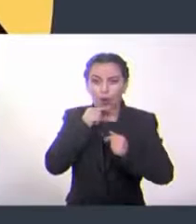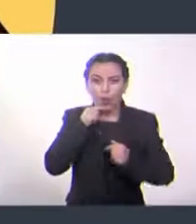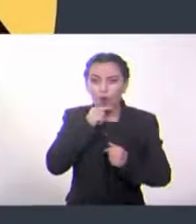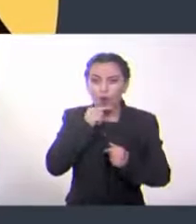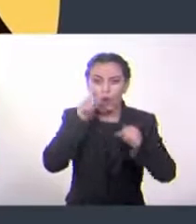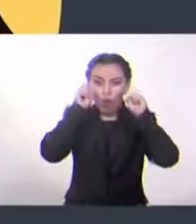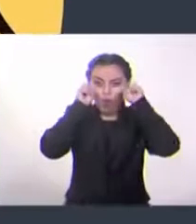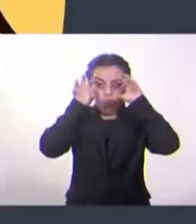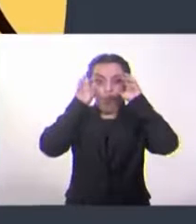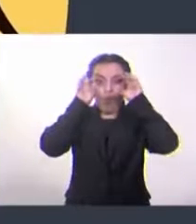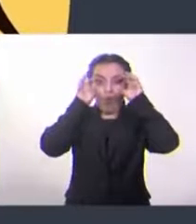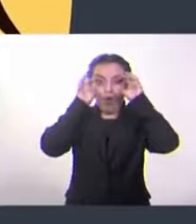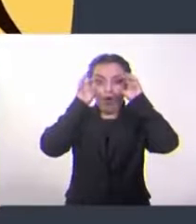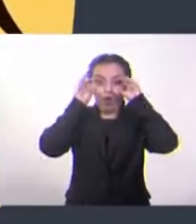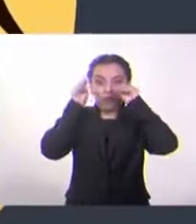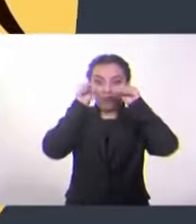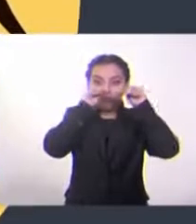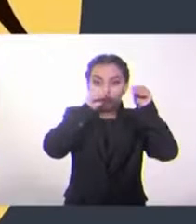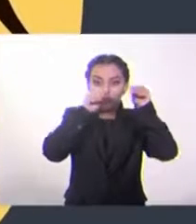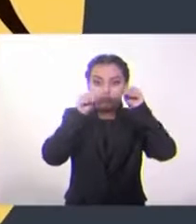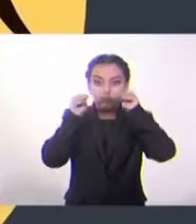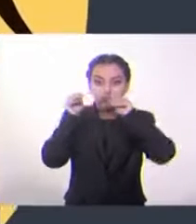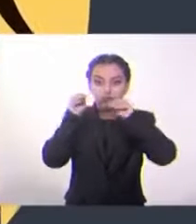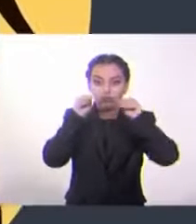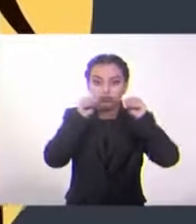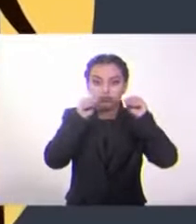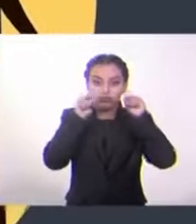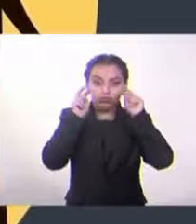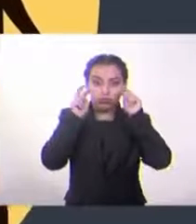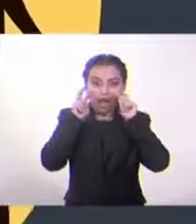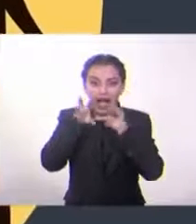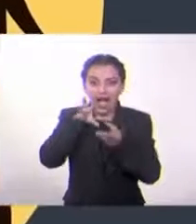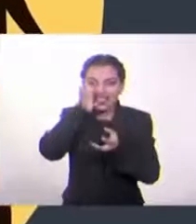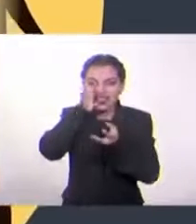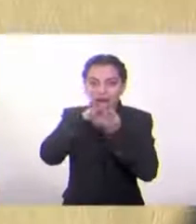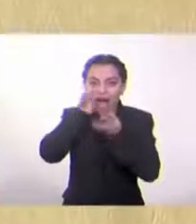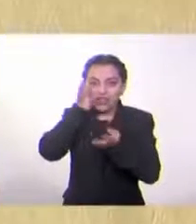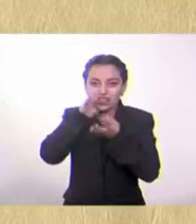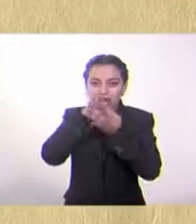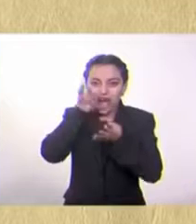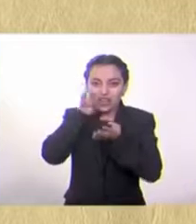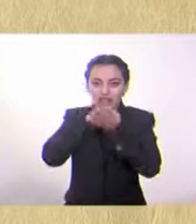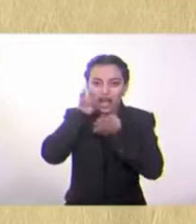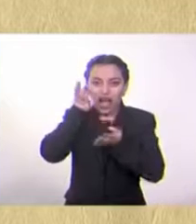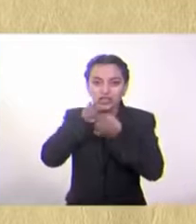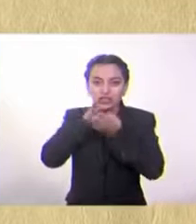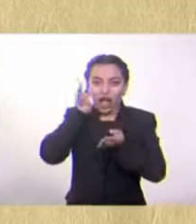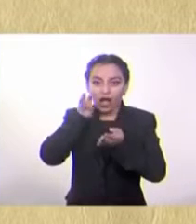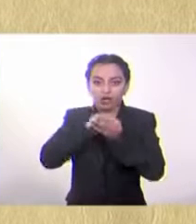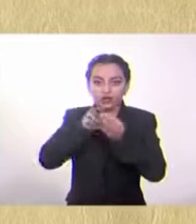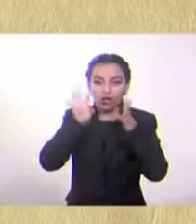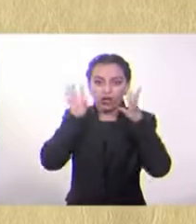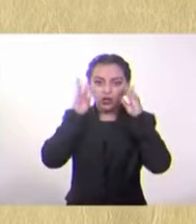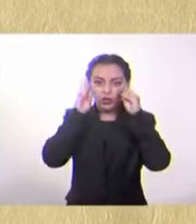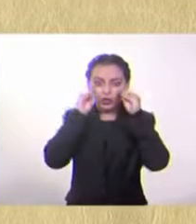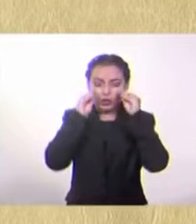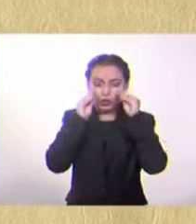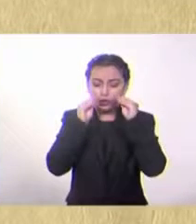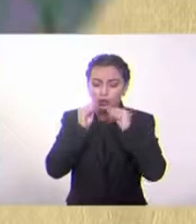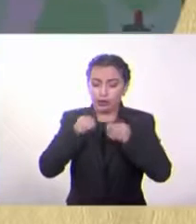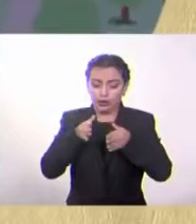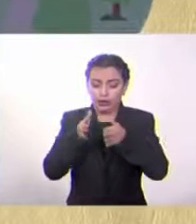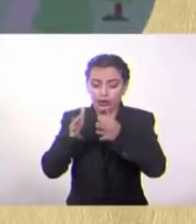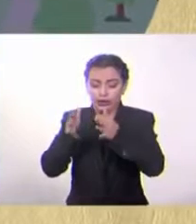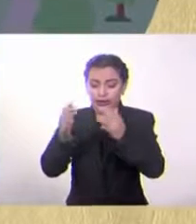se mueven en la sombra, mientras masca bejucos con sus dientes horribles. De noche, en los ríos, en las